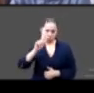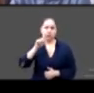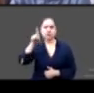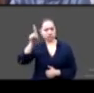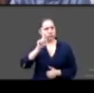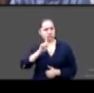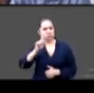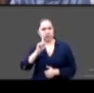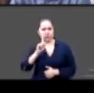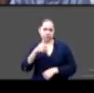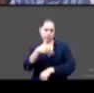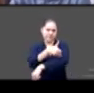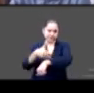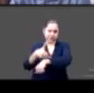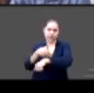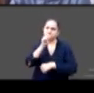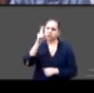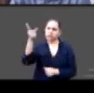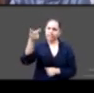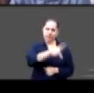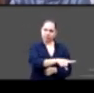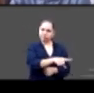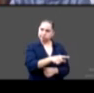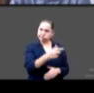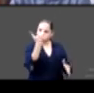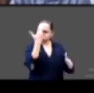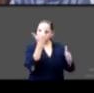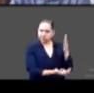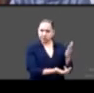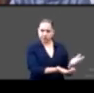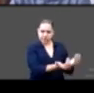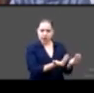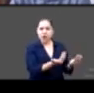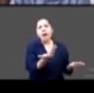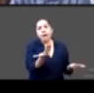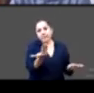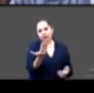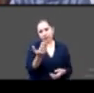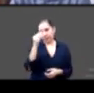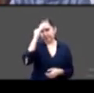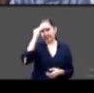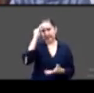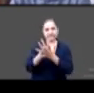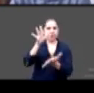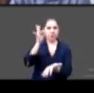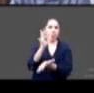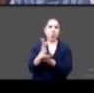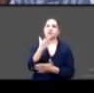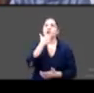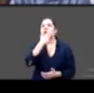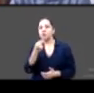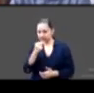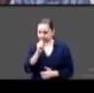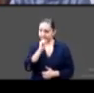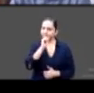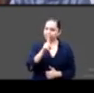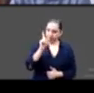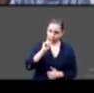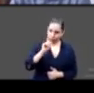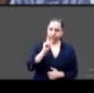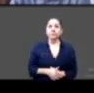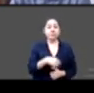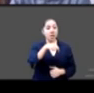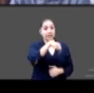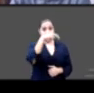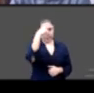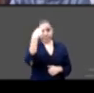establecen que la mayoría son hombres. México, voy a hablar de México en el año 2019. En el año 2019, con reportes